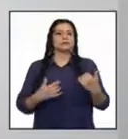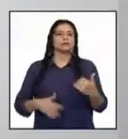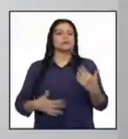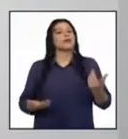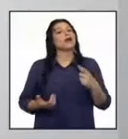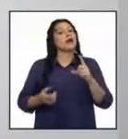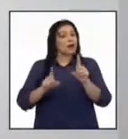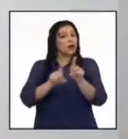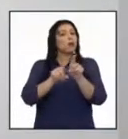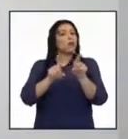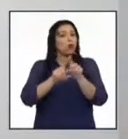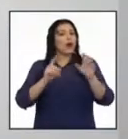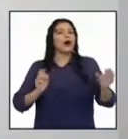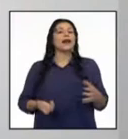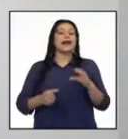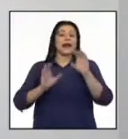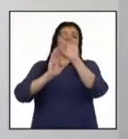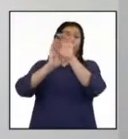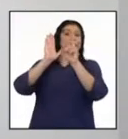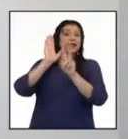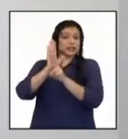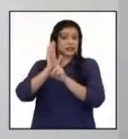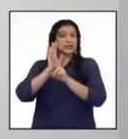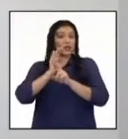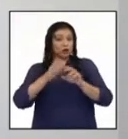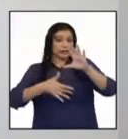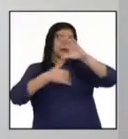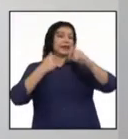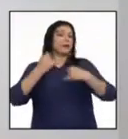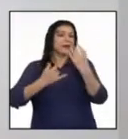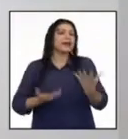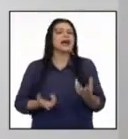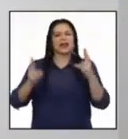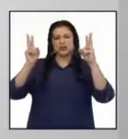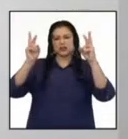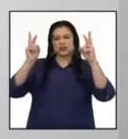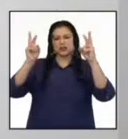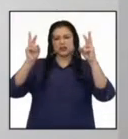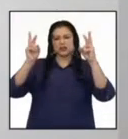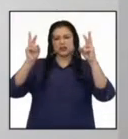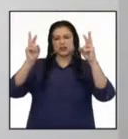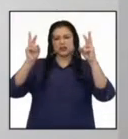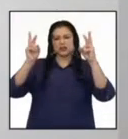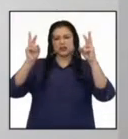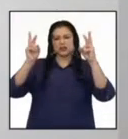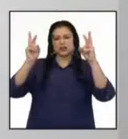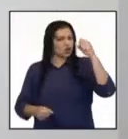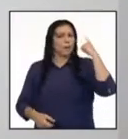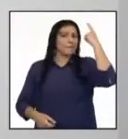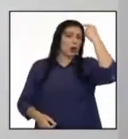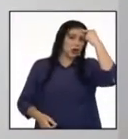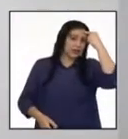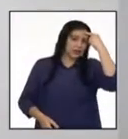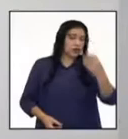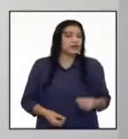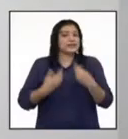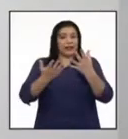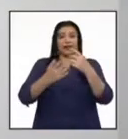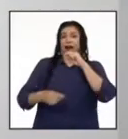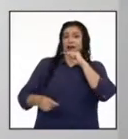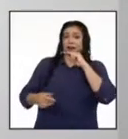Por otro lado, en la Convención Interamericana sobre Concesión de los Derechos Políticos a la